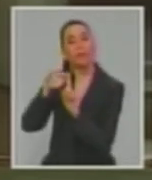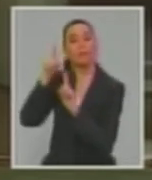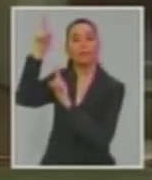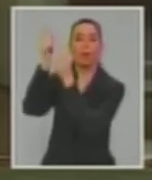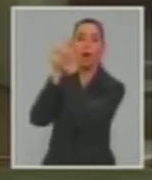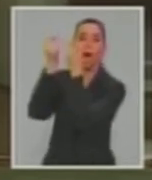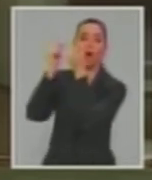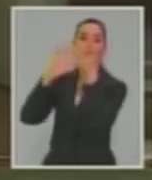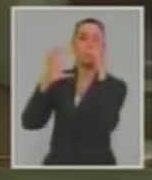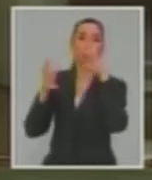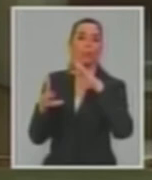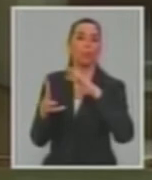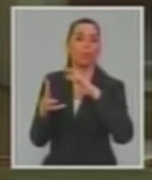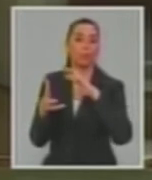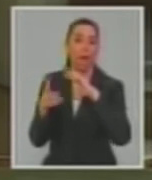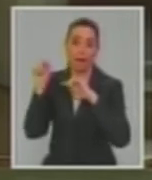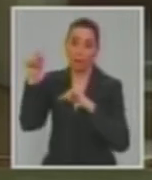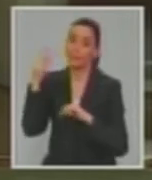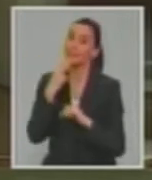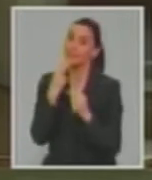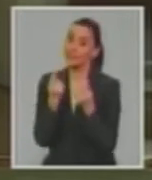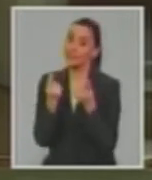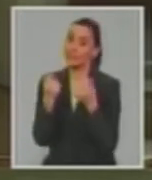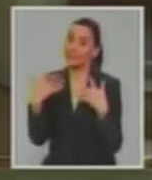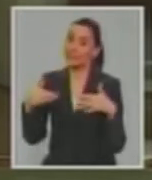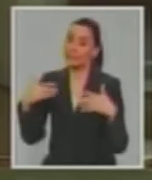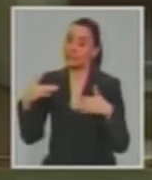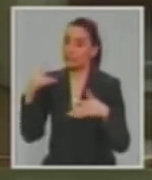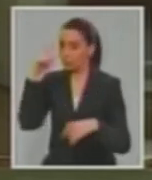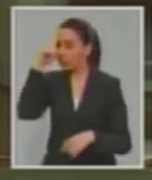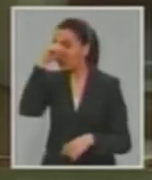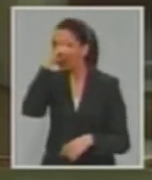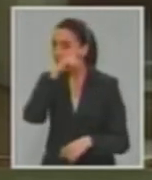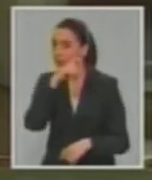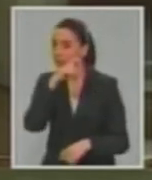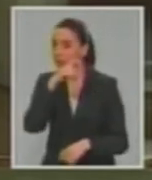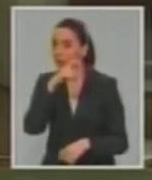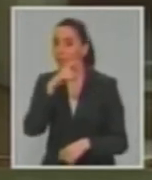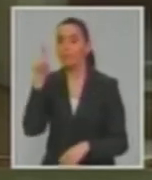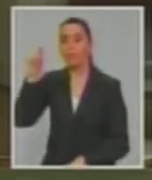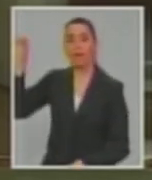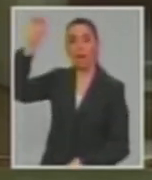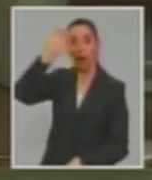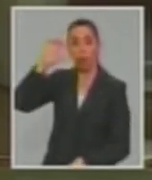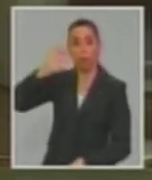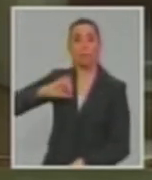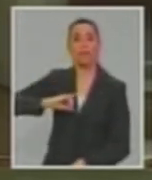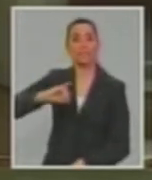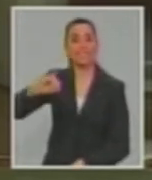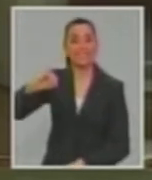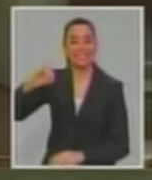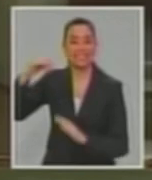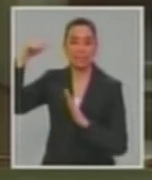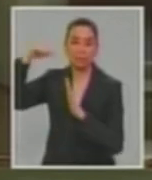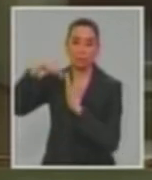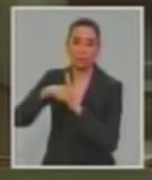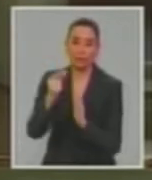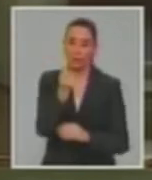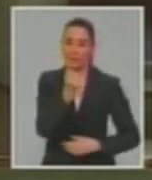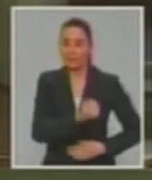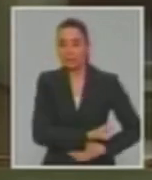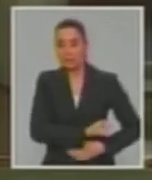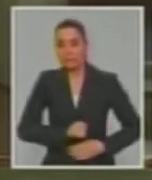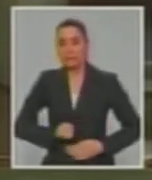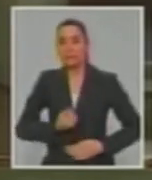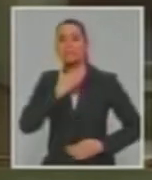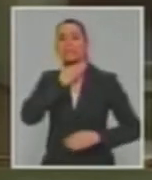mundial, que está viviendo momentos muy difíciles. Europa sigue en una profunda recesión